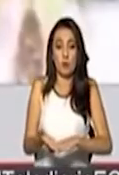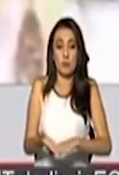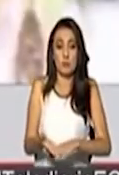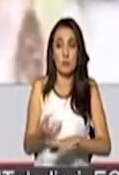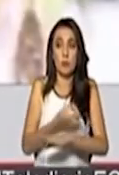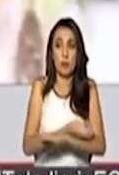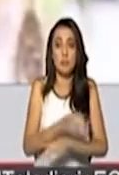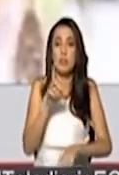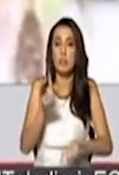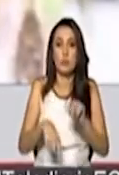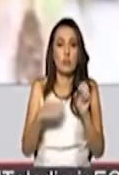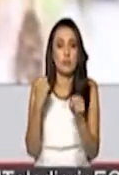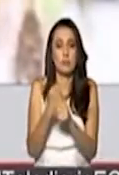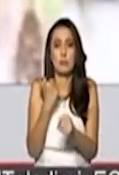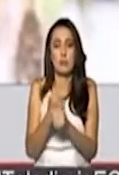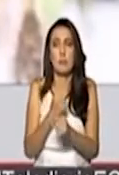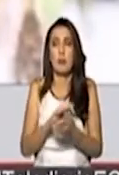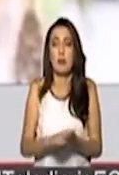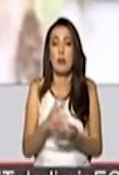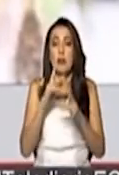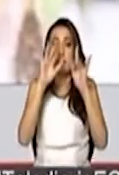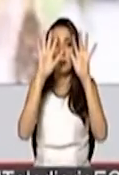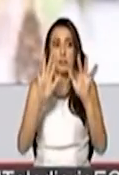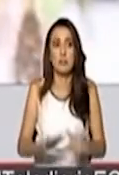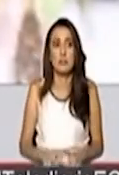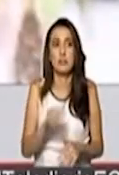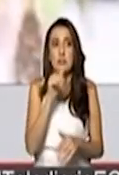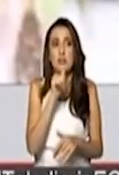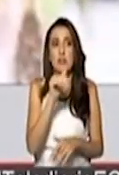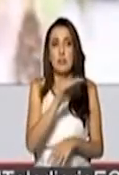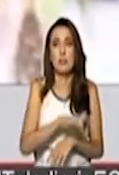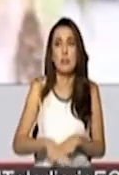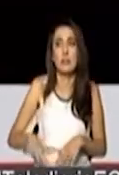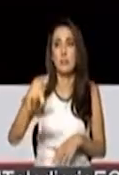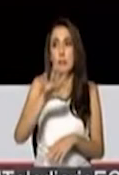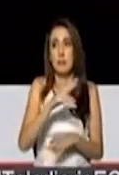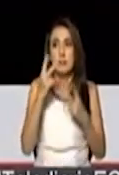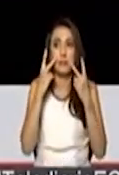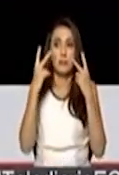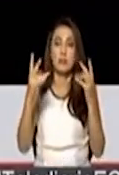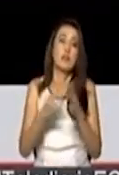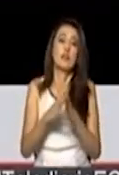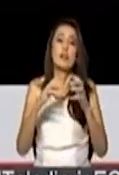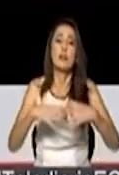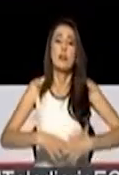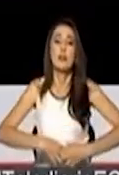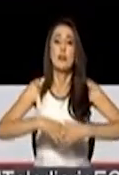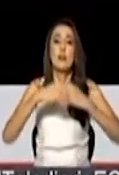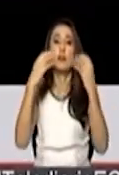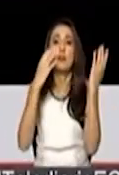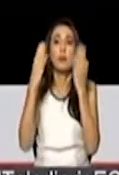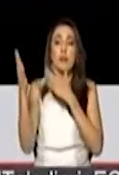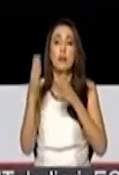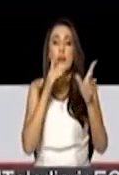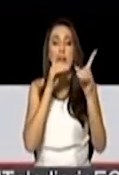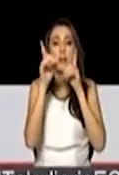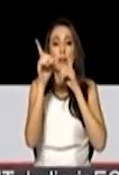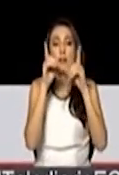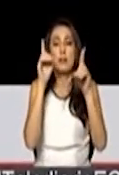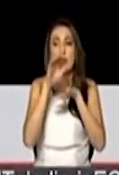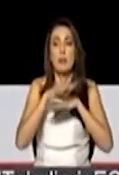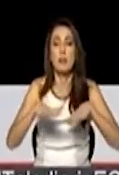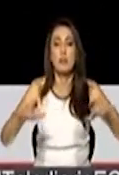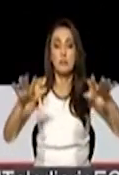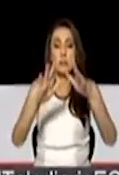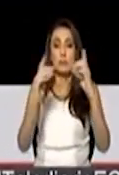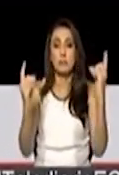El secretario particular de la presidencia expresó que el gobierno no permitirá el caos. Destacó que está abierto al diálogo sobre puntos de